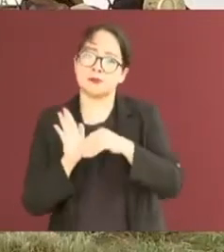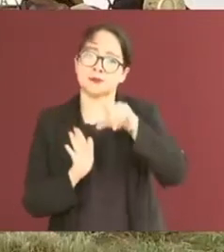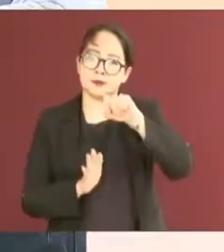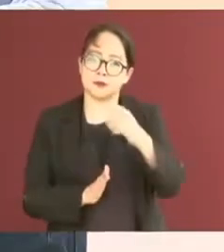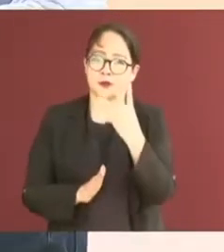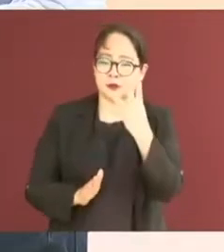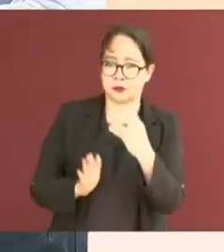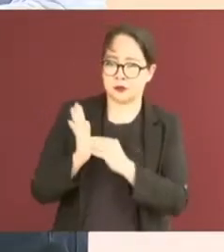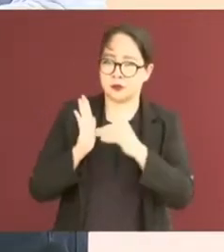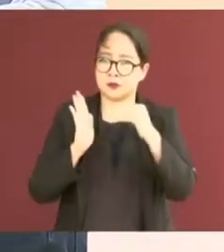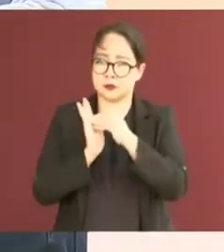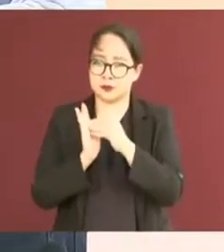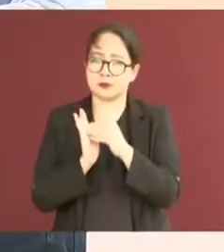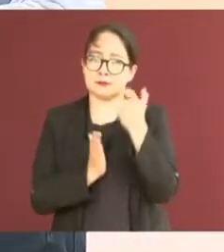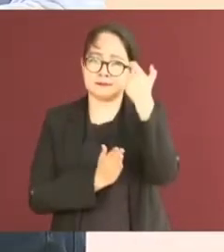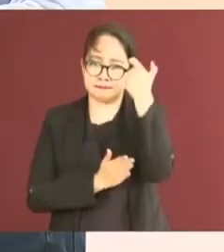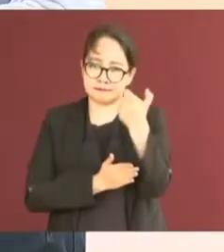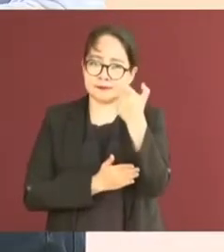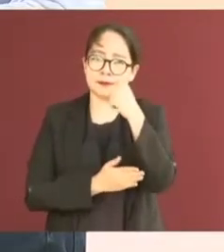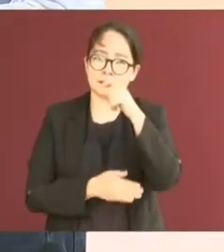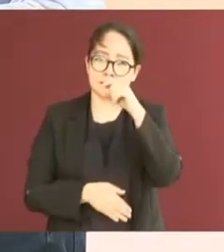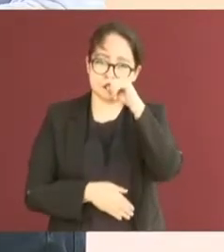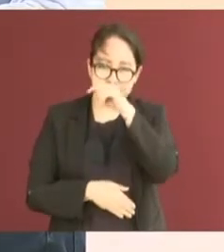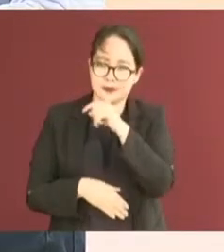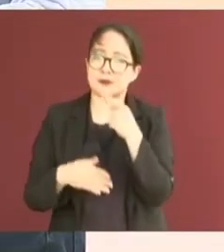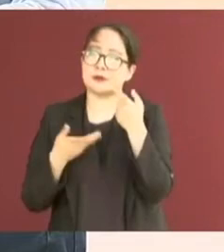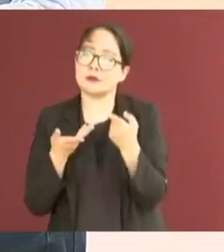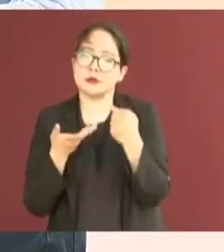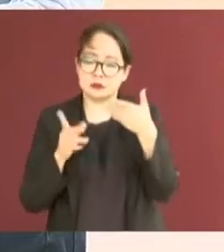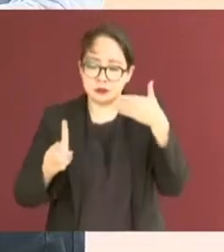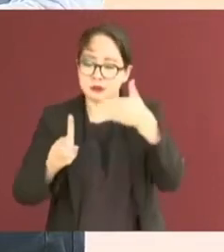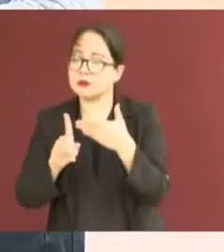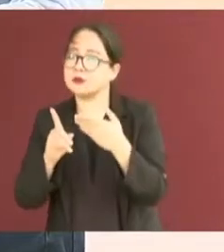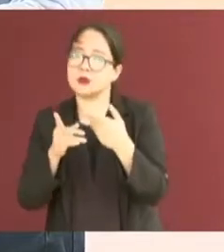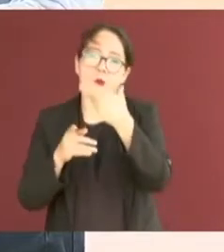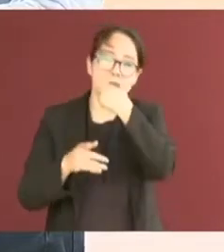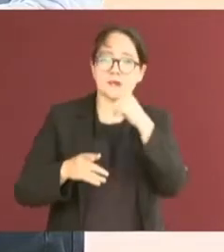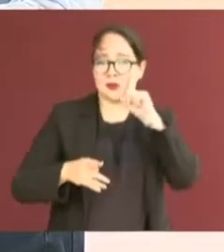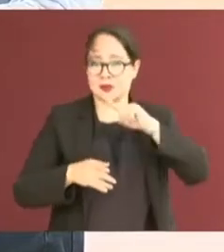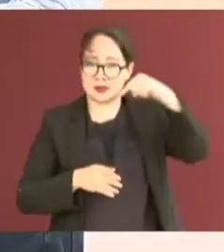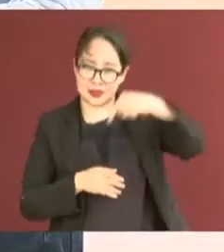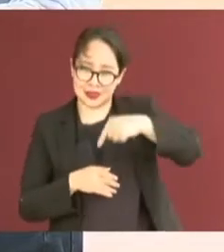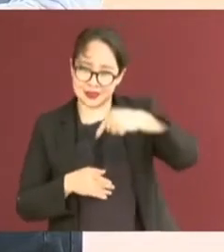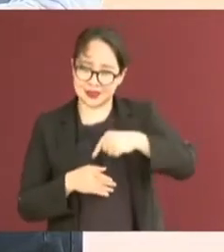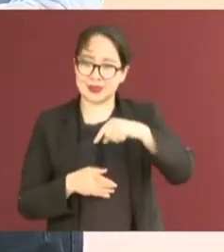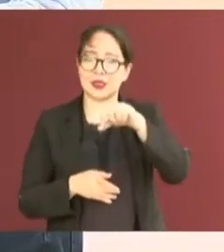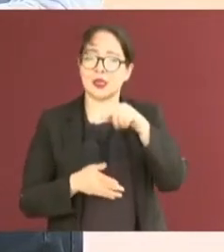de pesos y de manera específica a los sembradores y las sembradoras de este municipio,